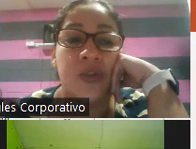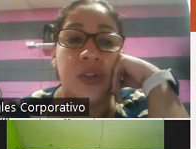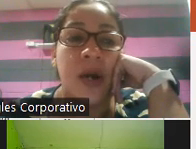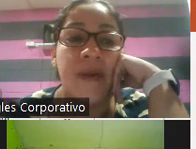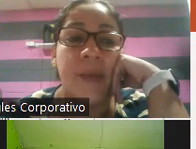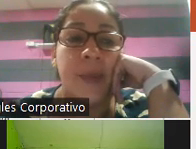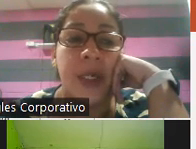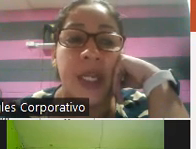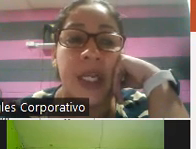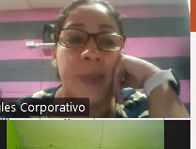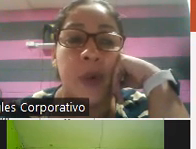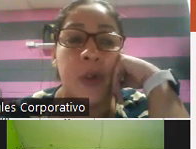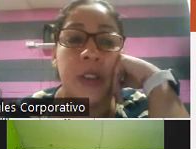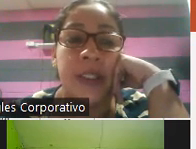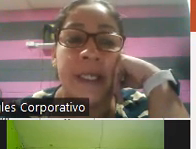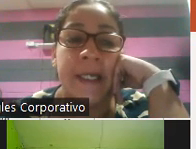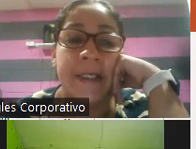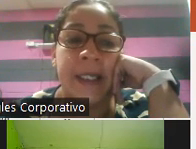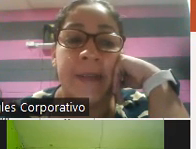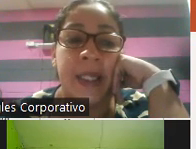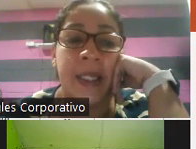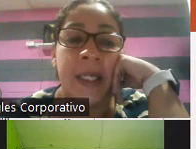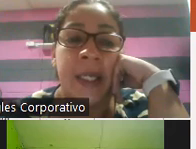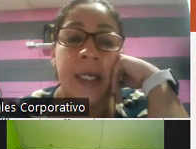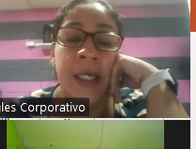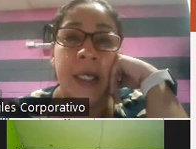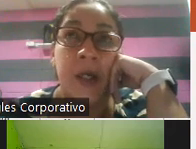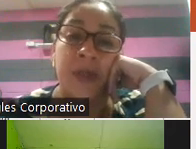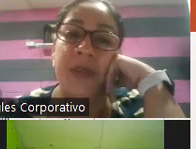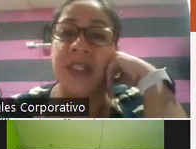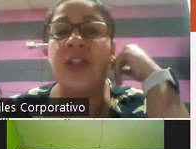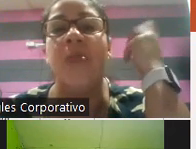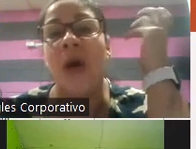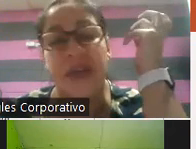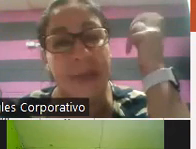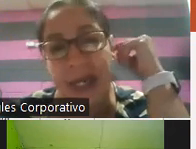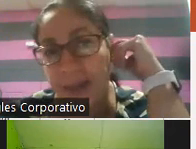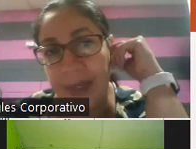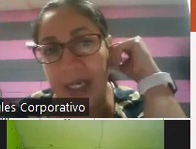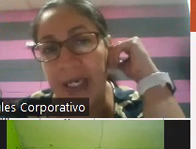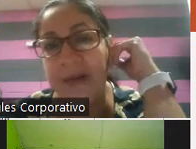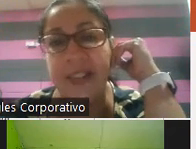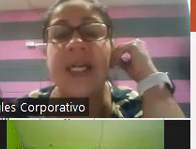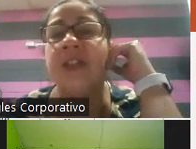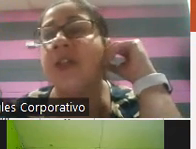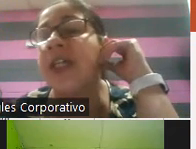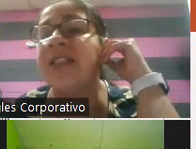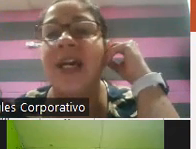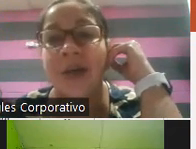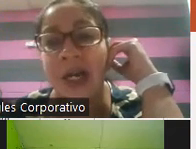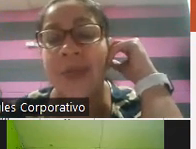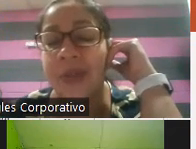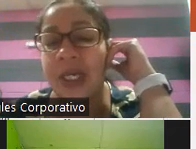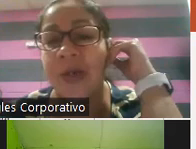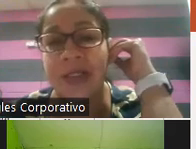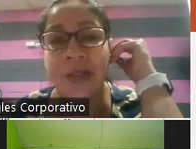cuando nosotros hablamos por ejemplo del tema de eh optimización móvil vaya para ir avanzando gracias